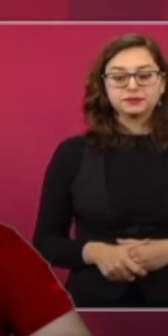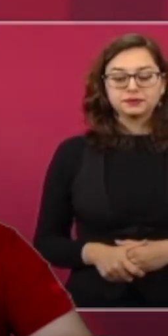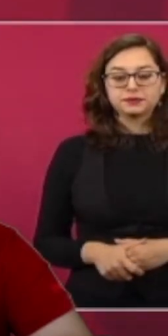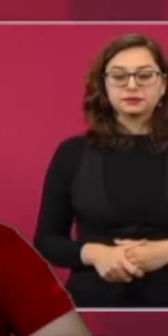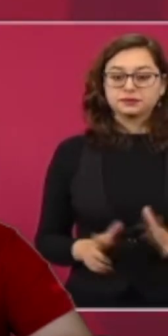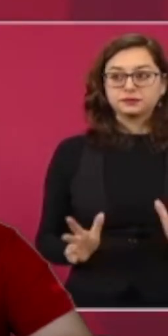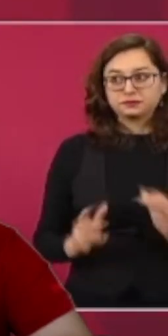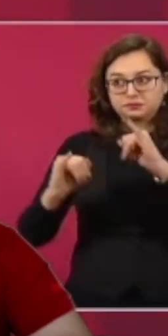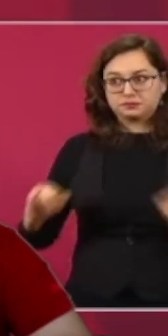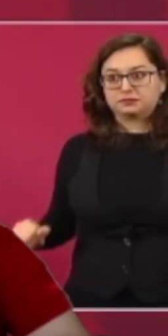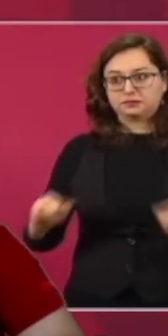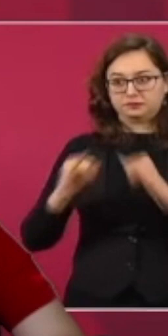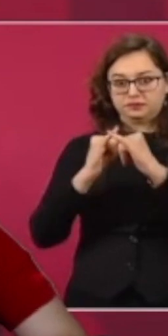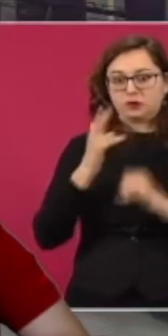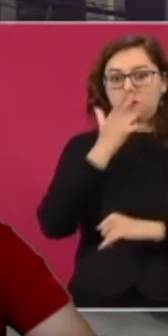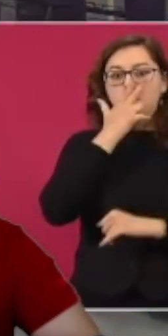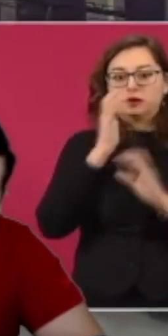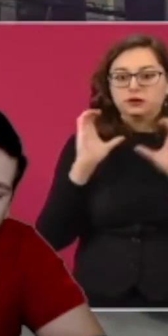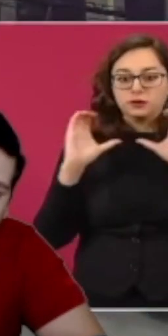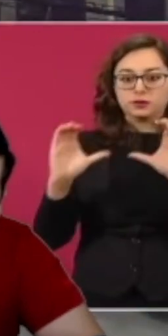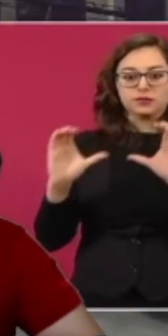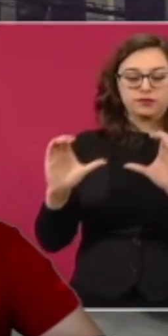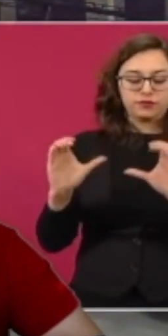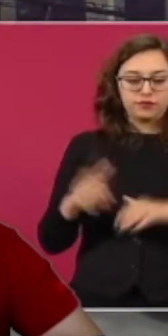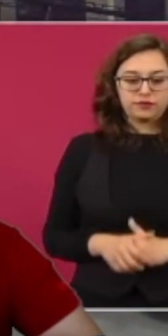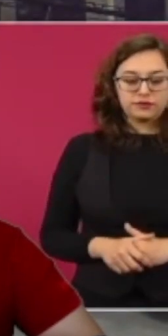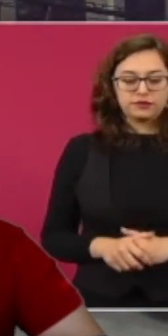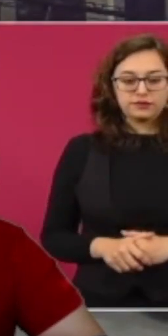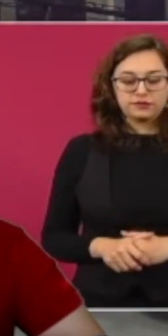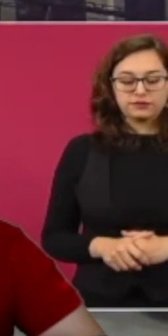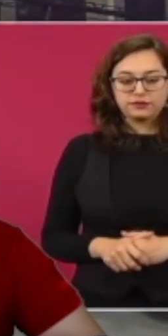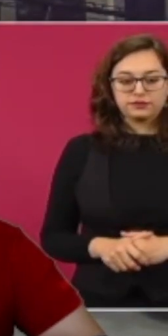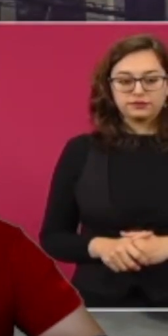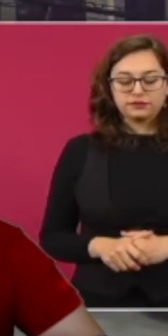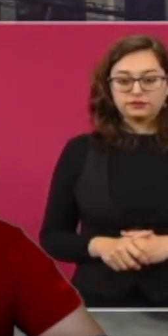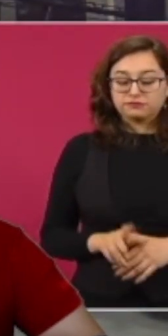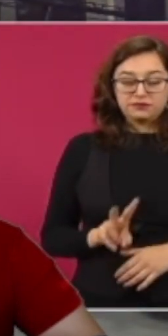Sí, el prestigio de la institución, porque no tienen